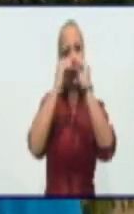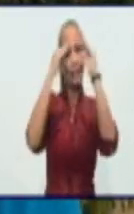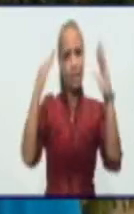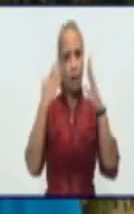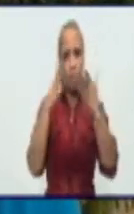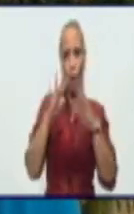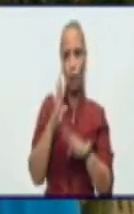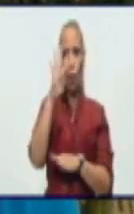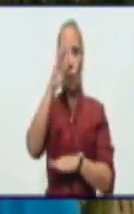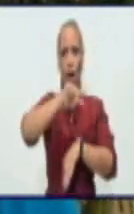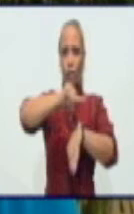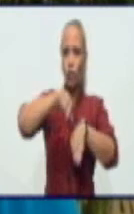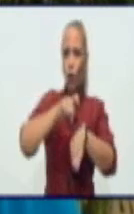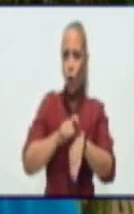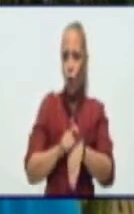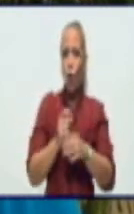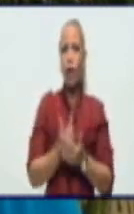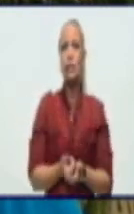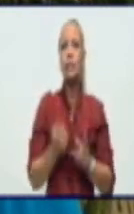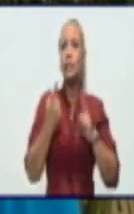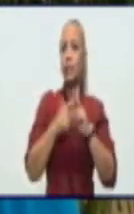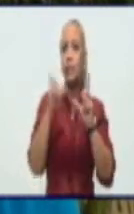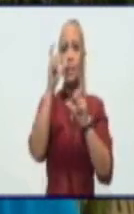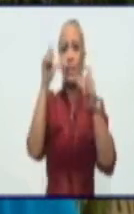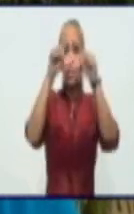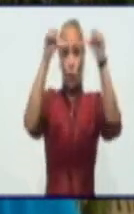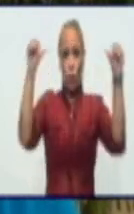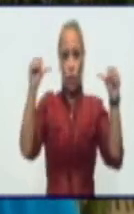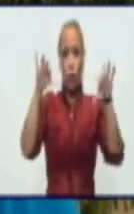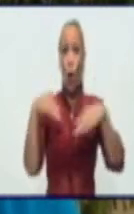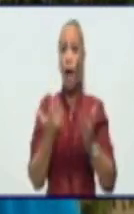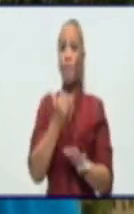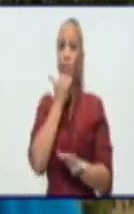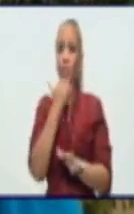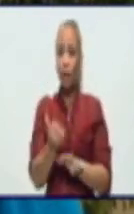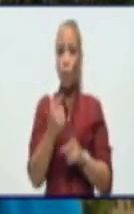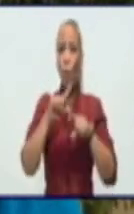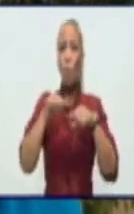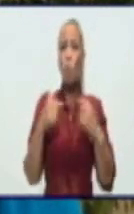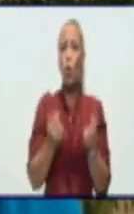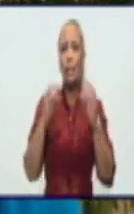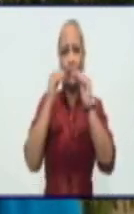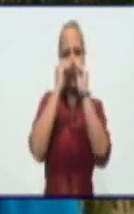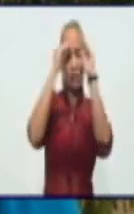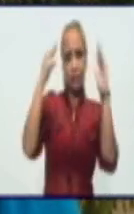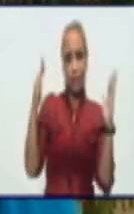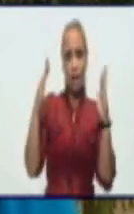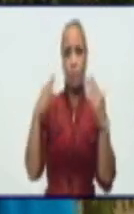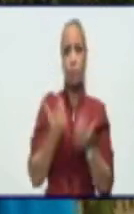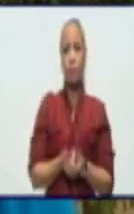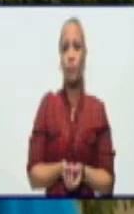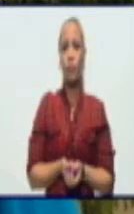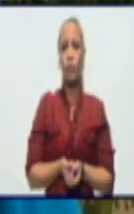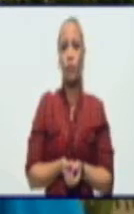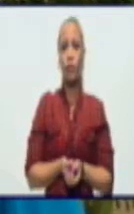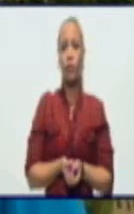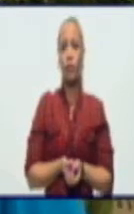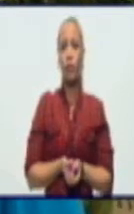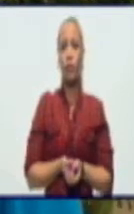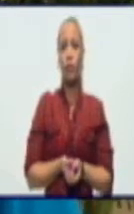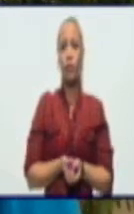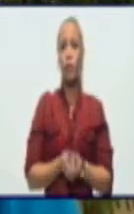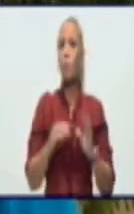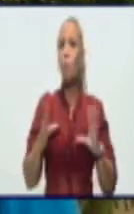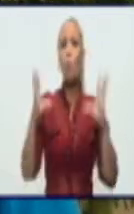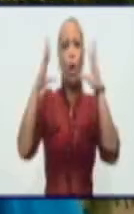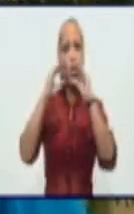4 horas, y los circuitos que afectemos por el día. O sea, por la noche se van a